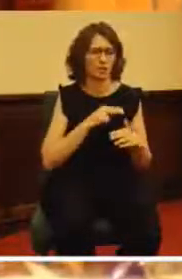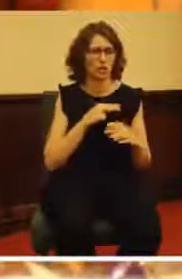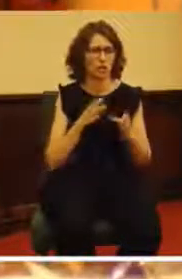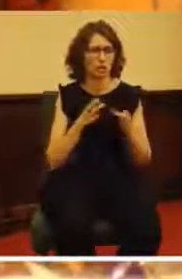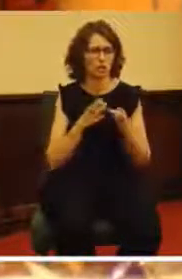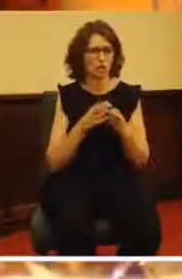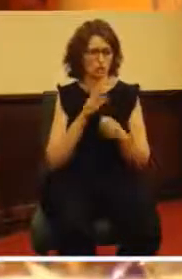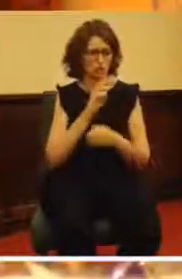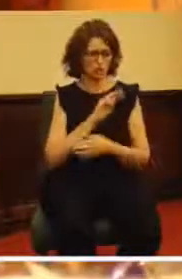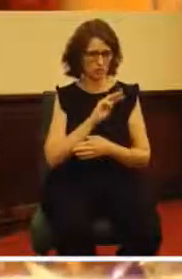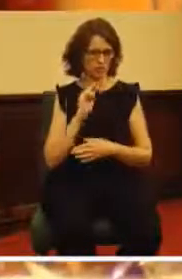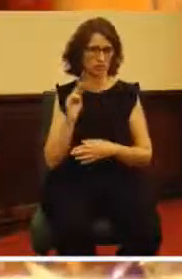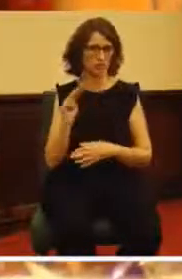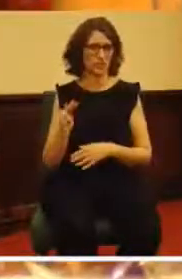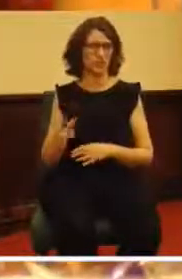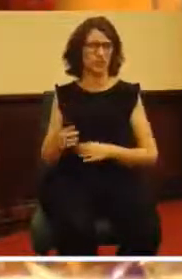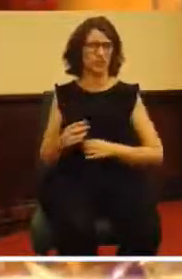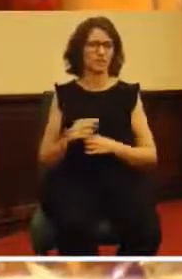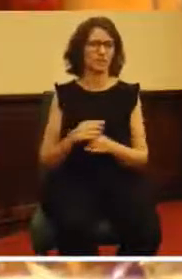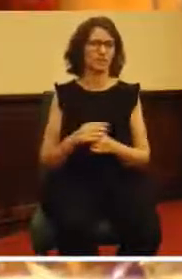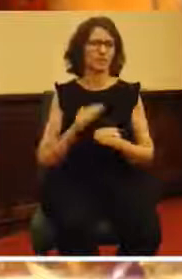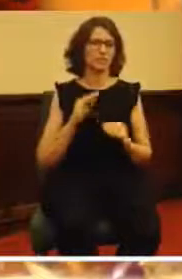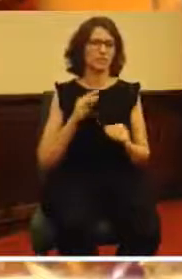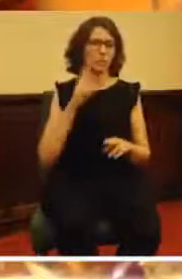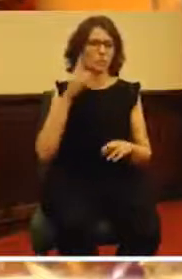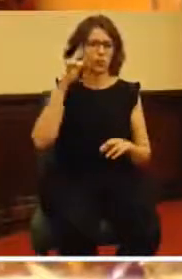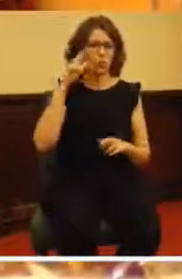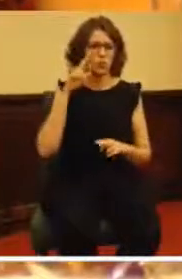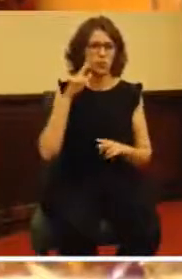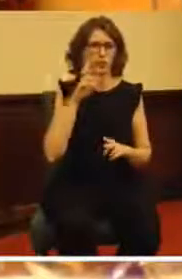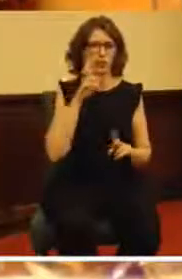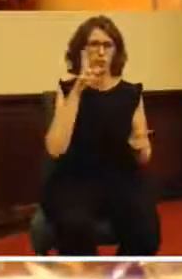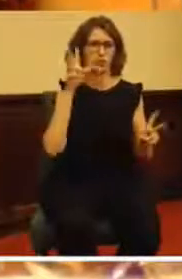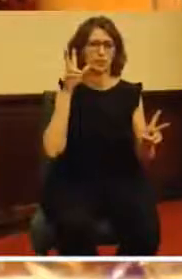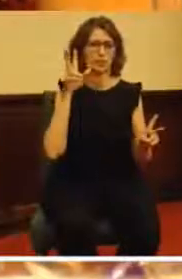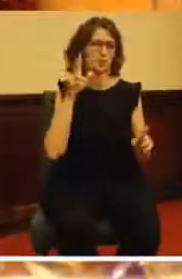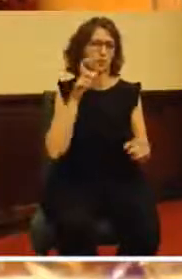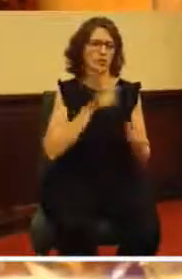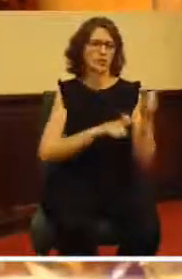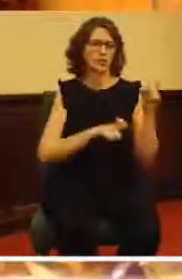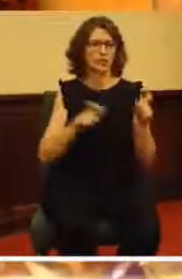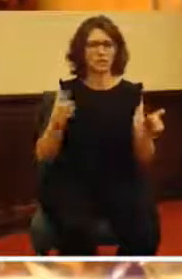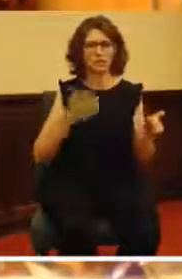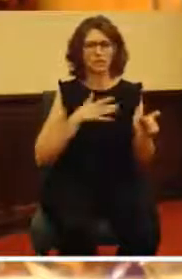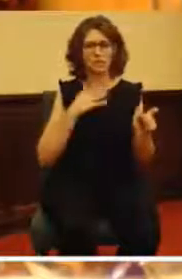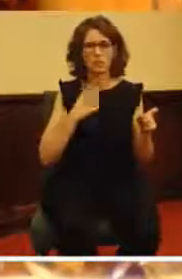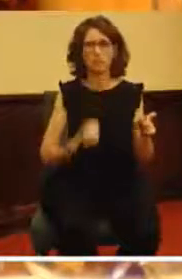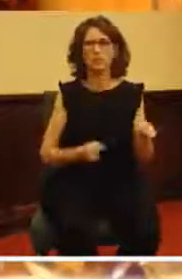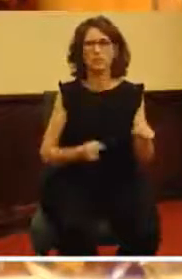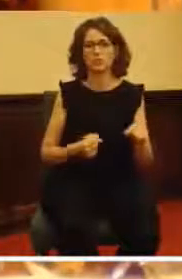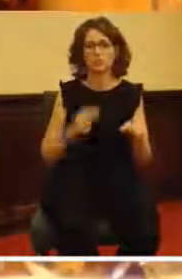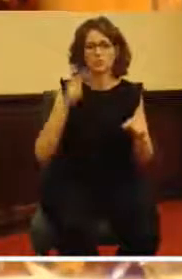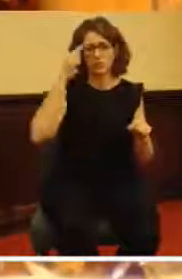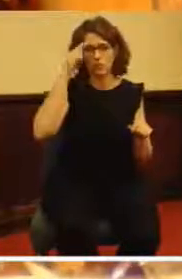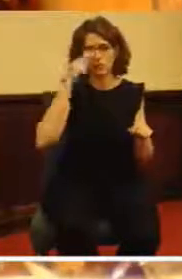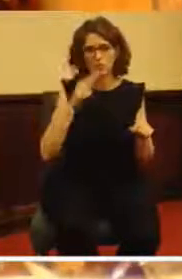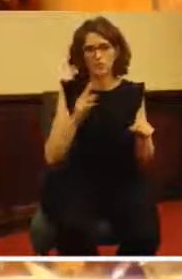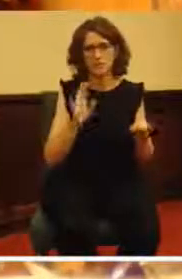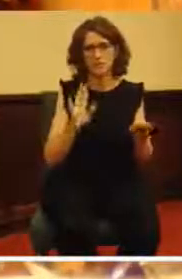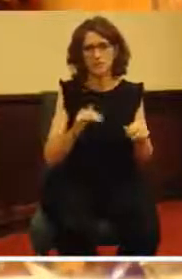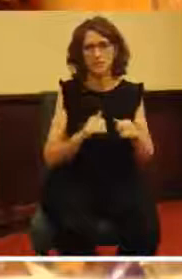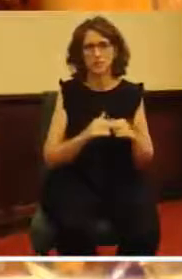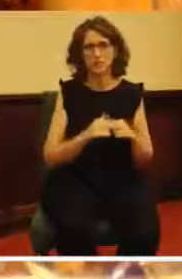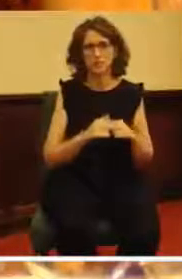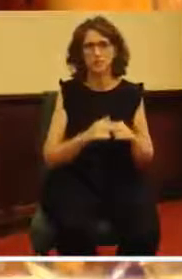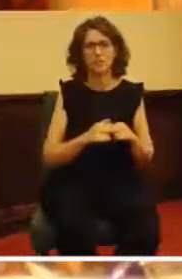Grupo Popular, y su preocupación por los mostoleños, pero siempre creo que ya me han